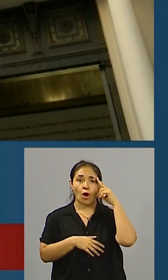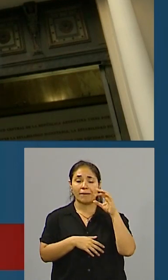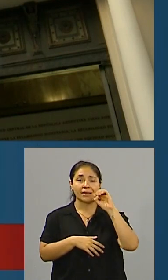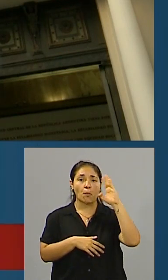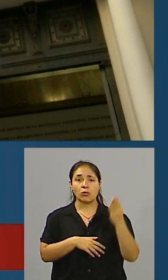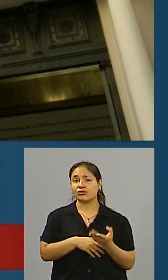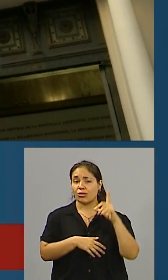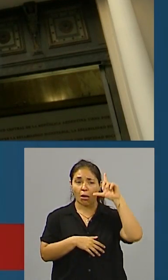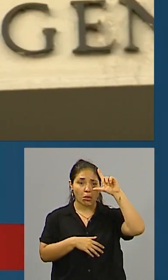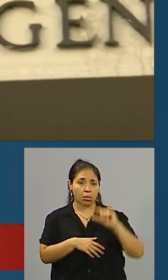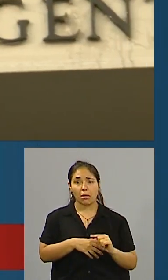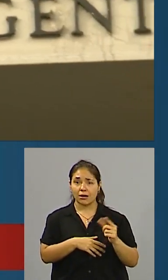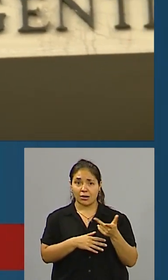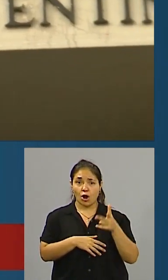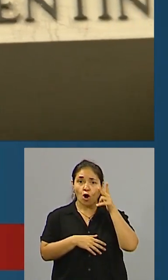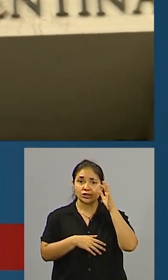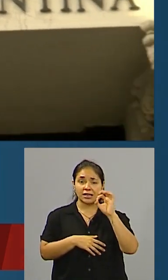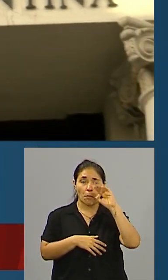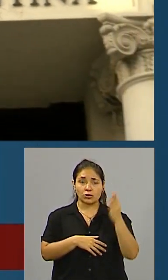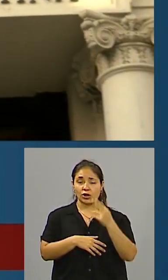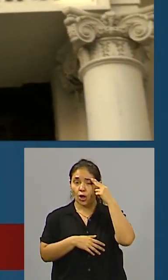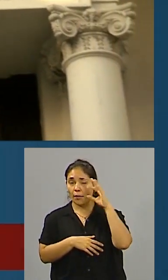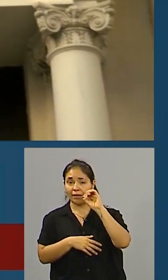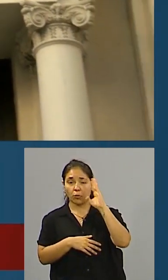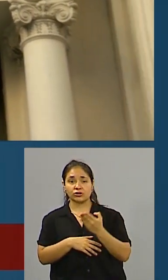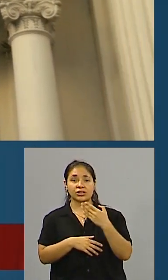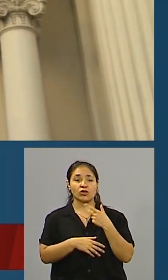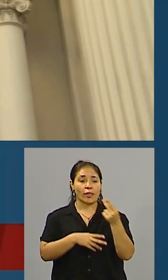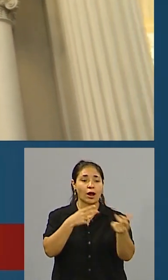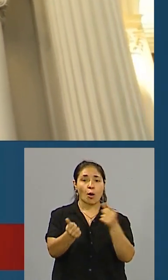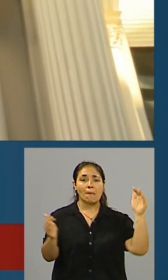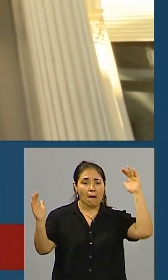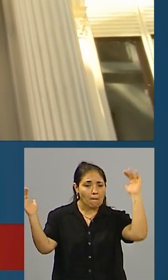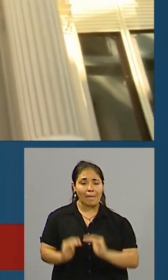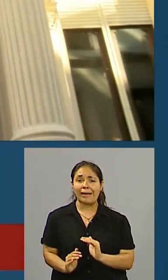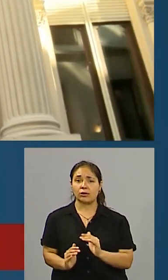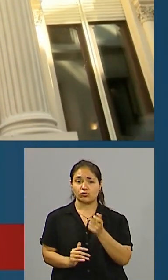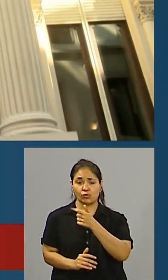compra de los salarios perdió entre un 80 y un 90%, y desde